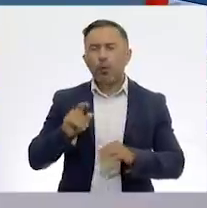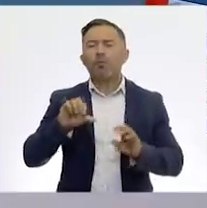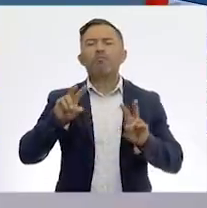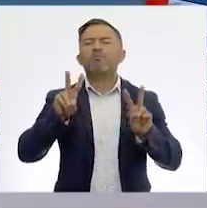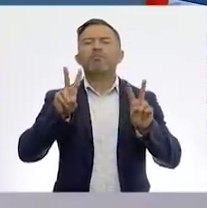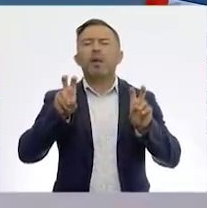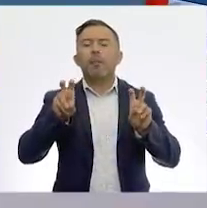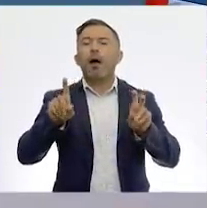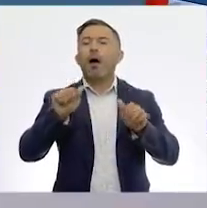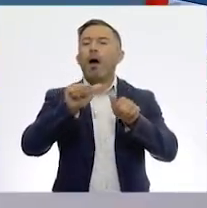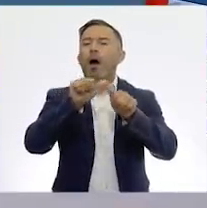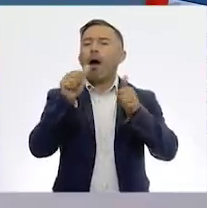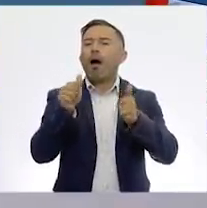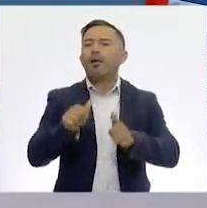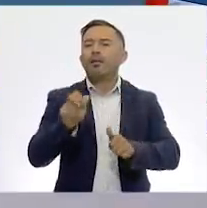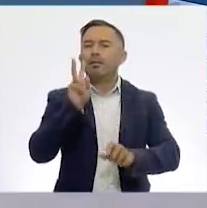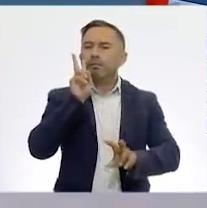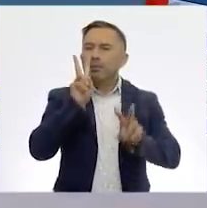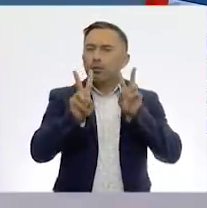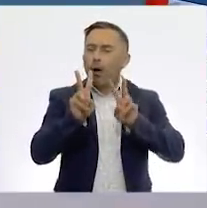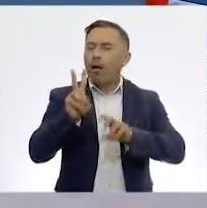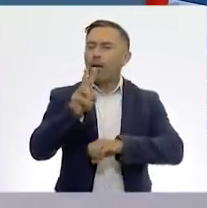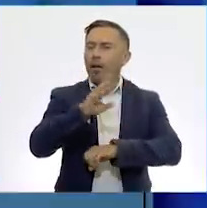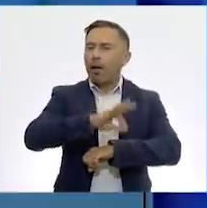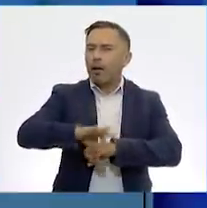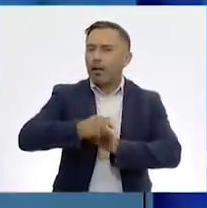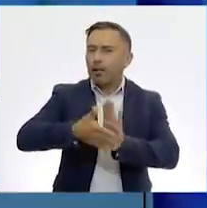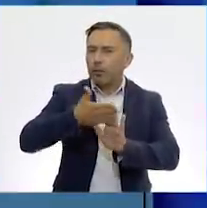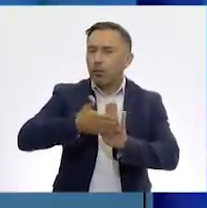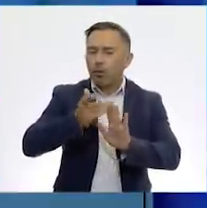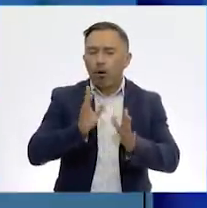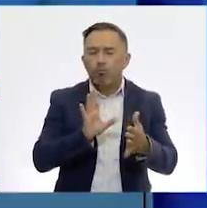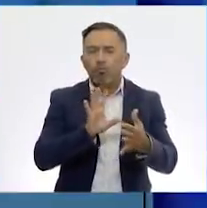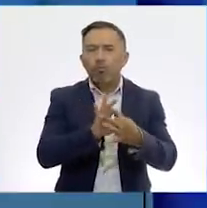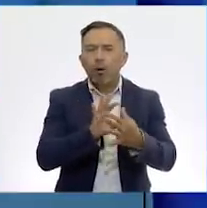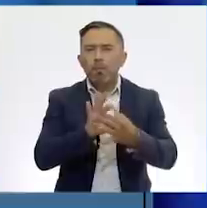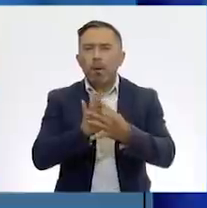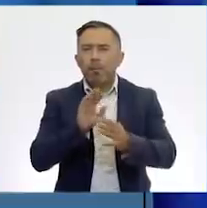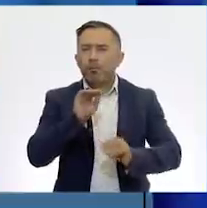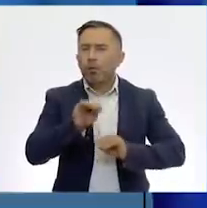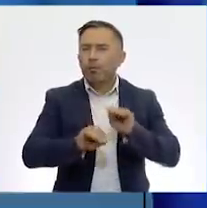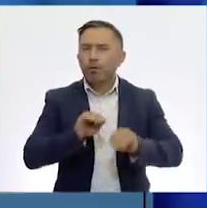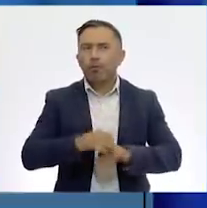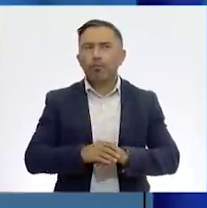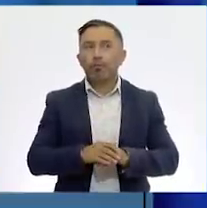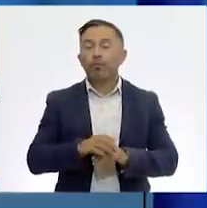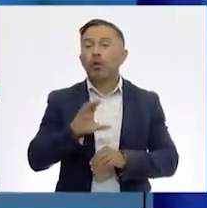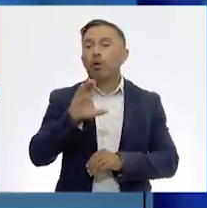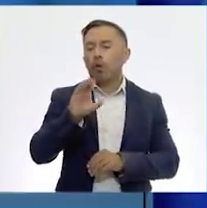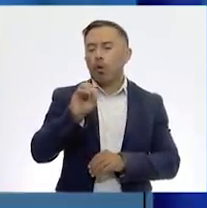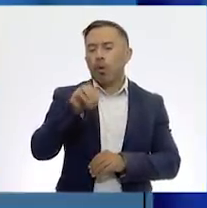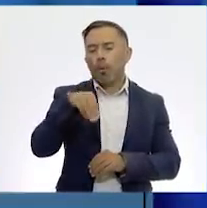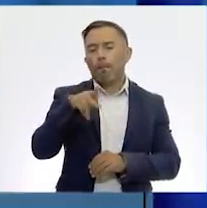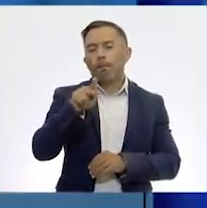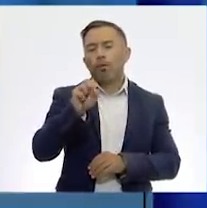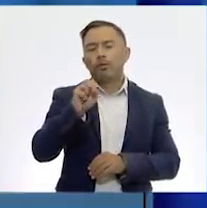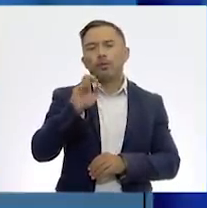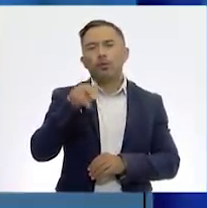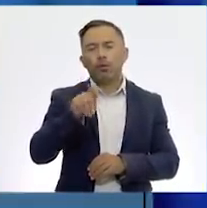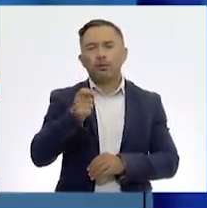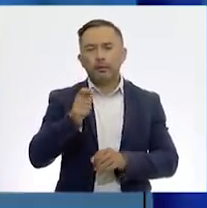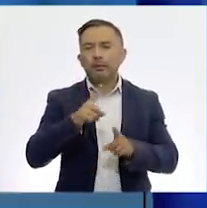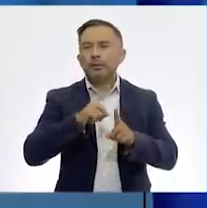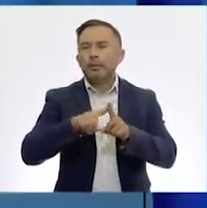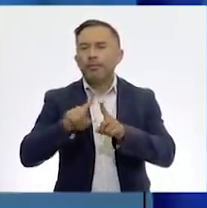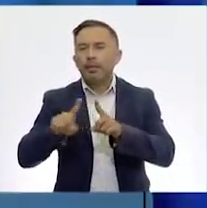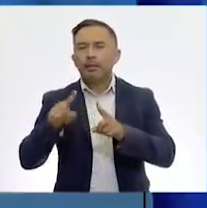artes visuales y arquitectura. Muy bien. La composición es distribuir de manera ordenada distintos